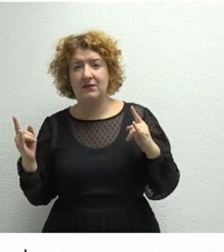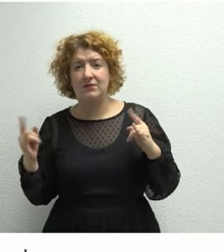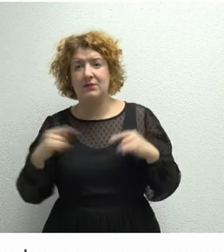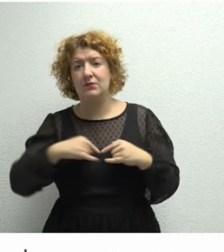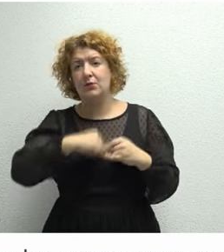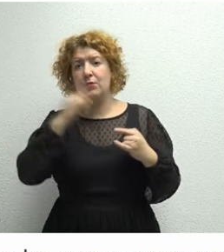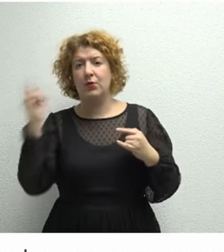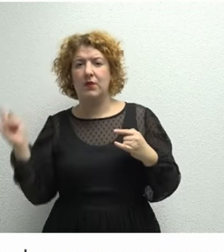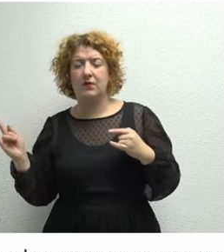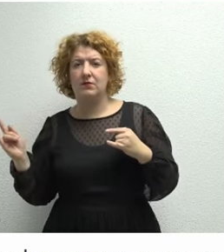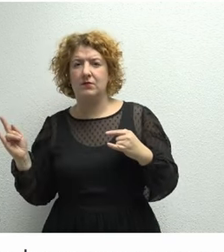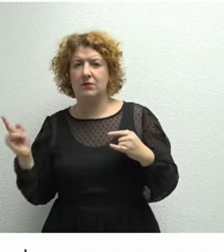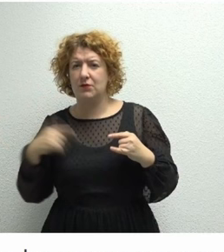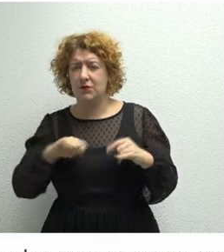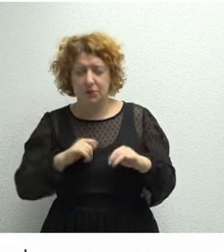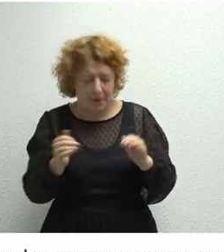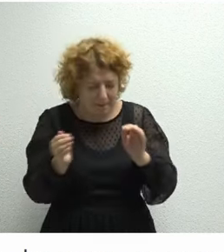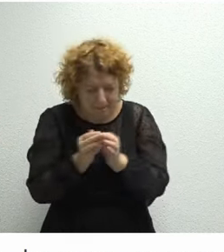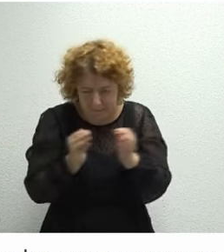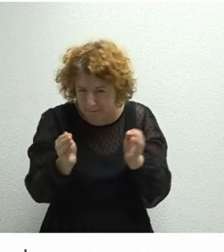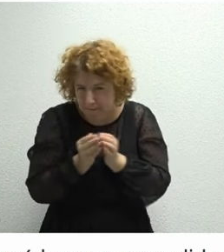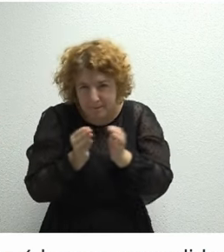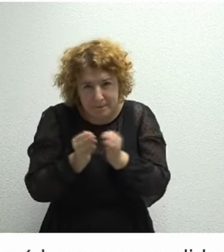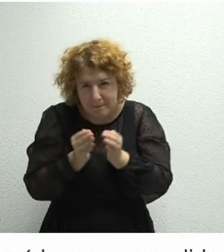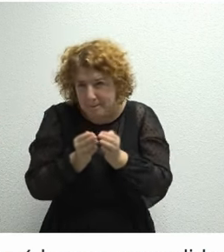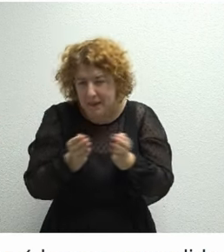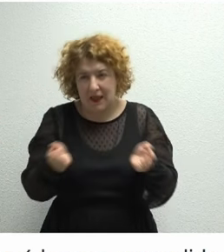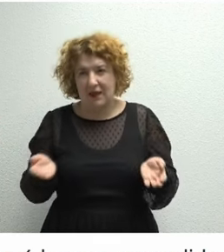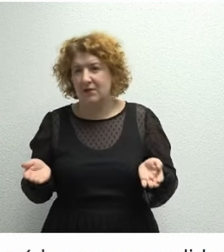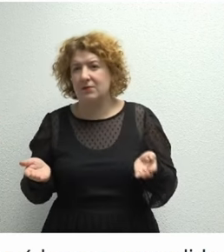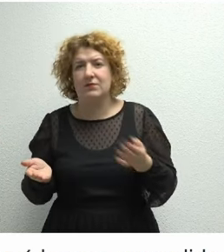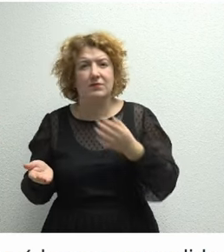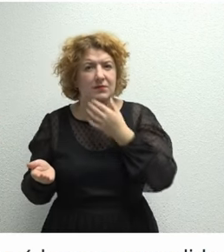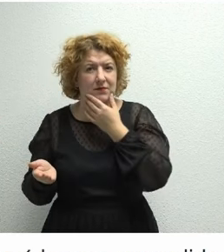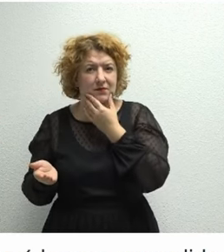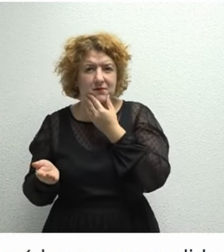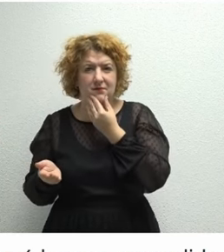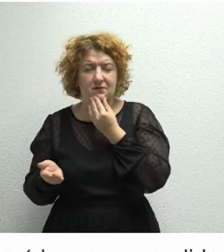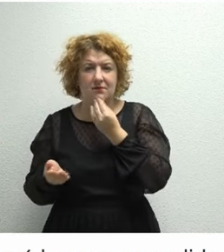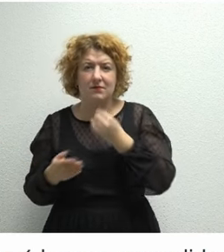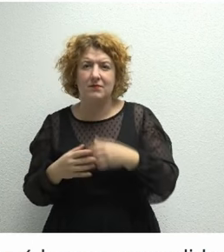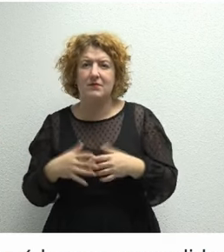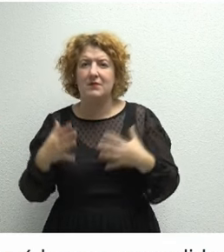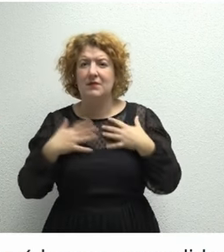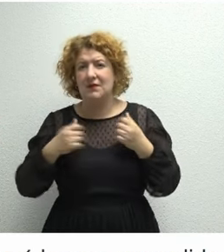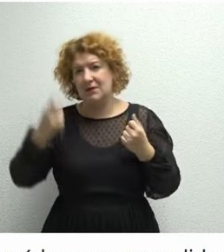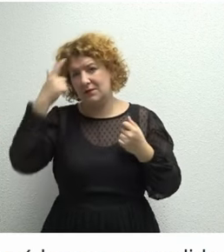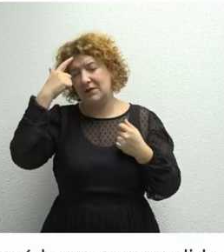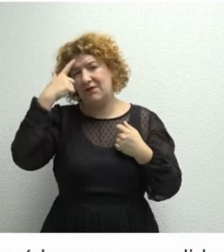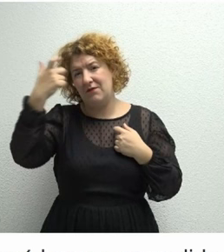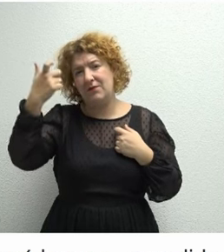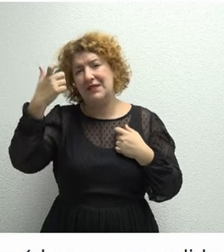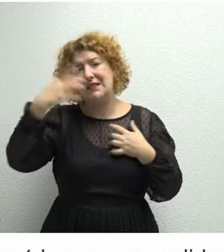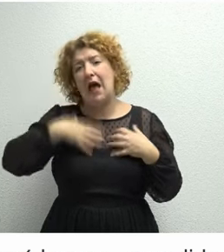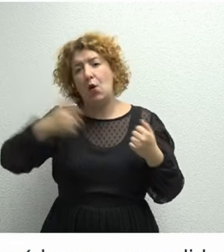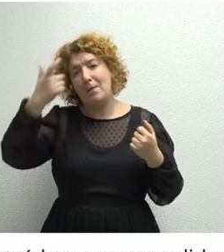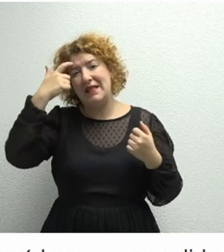nosotros sí que somos micro micro o sea somos mm Salud Mental infantojuvenil